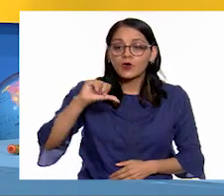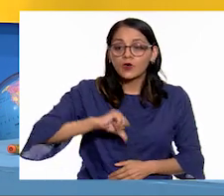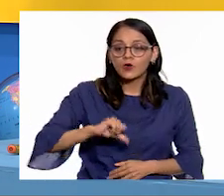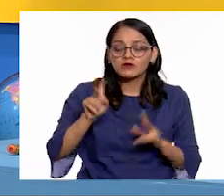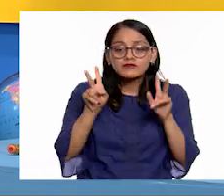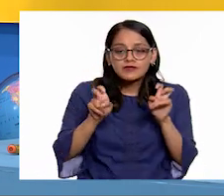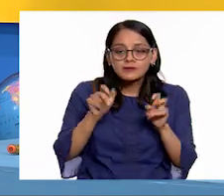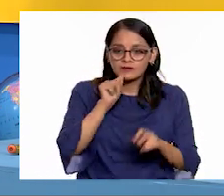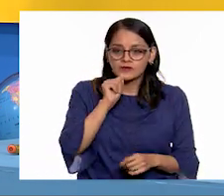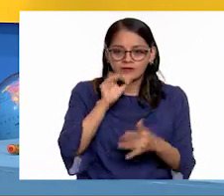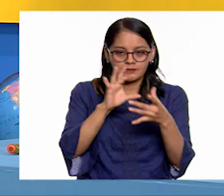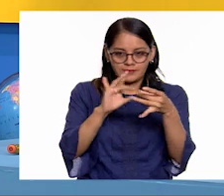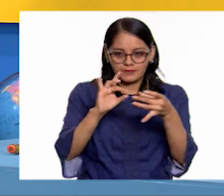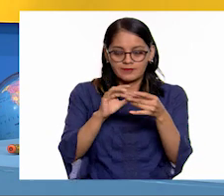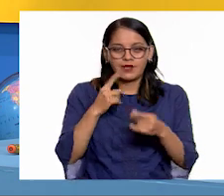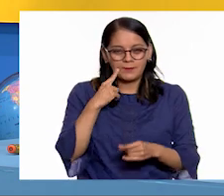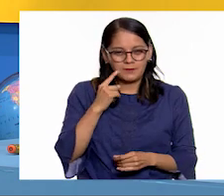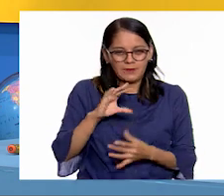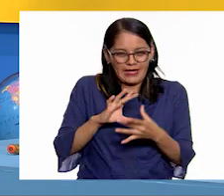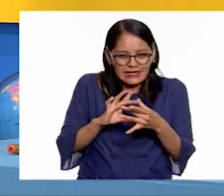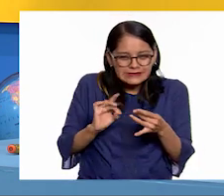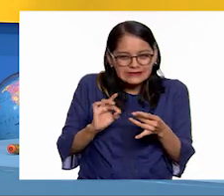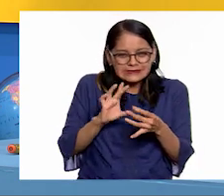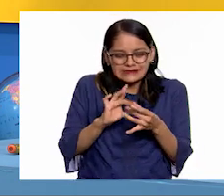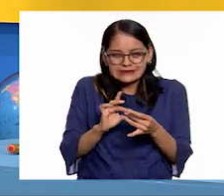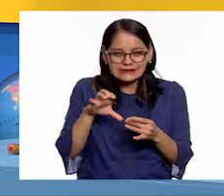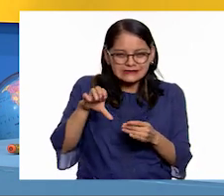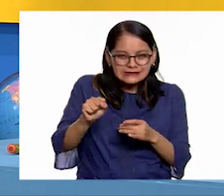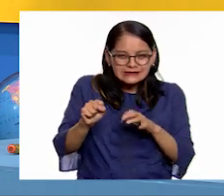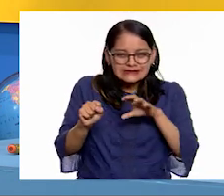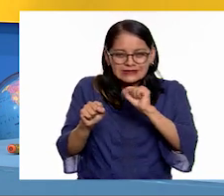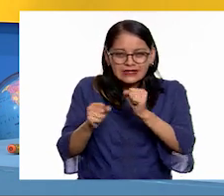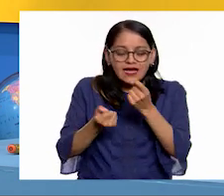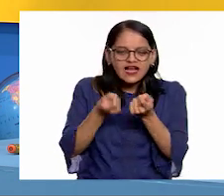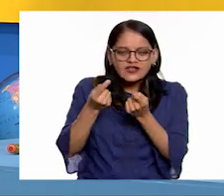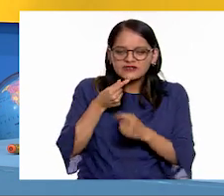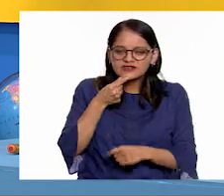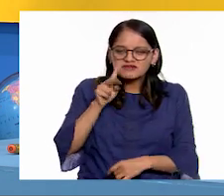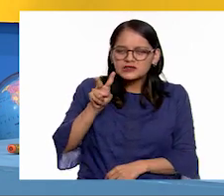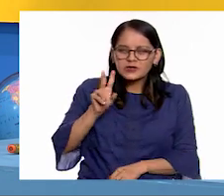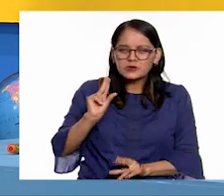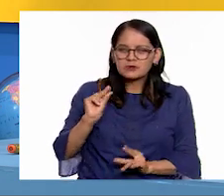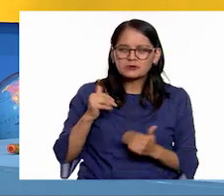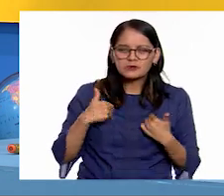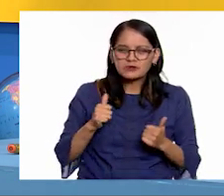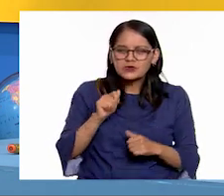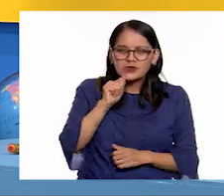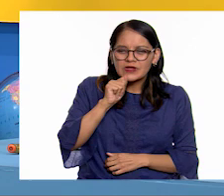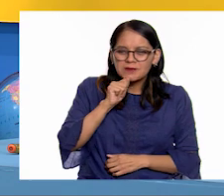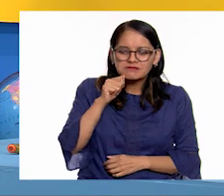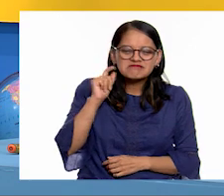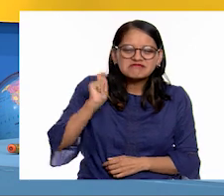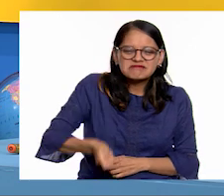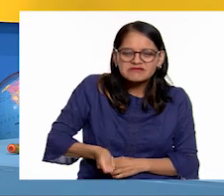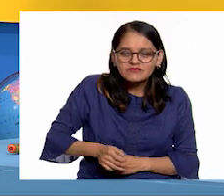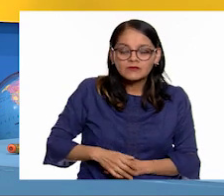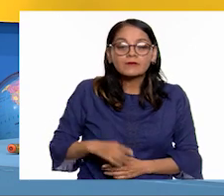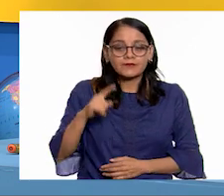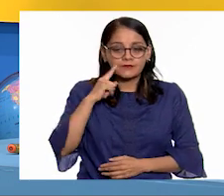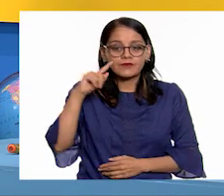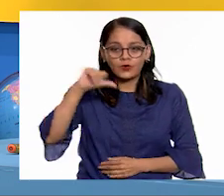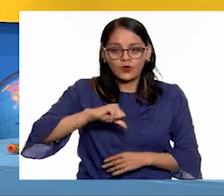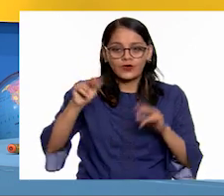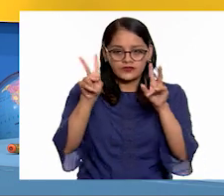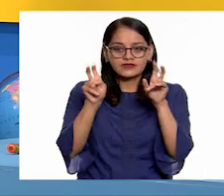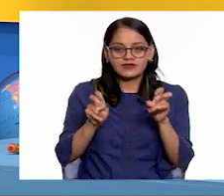hoy. Y con las pocas pistas que hemos dado, tal vez aún no lo puedan adivinar. Pues el tema de hoy tiene que ver con